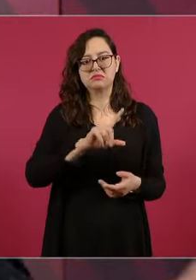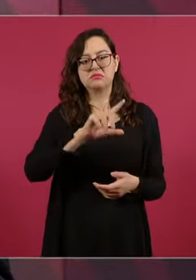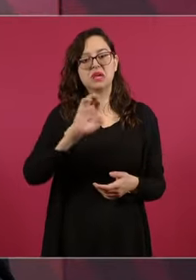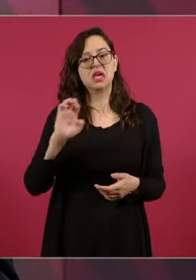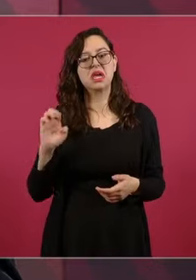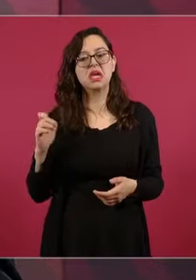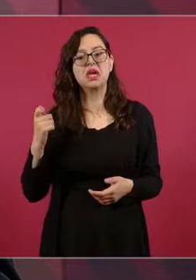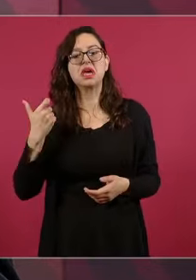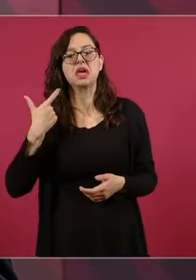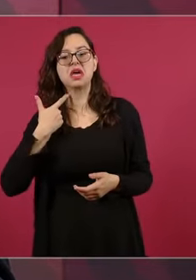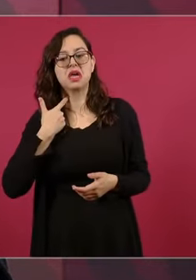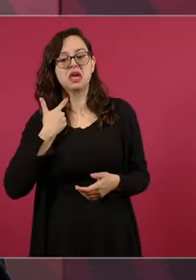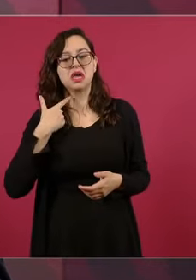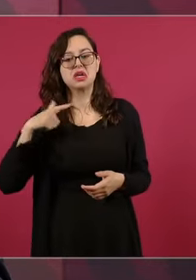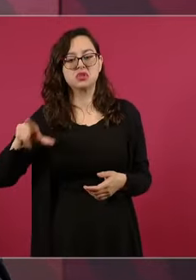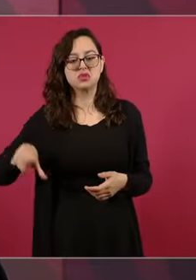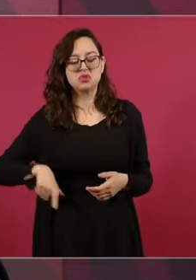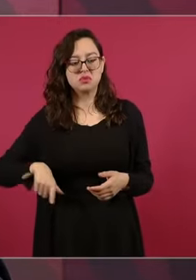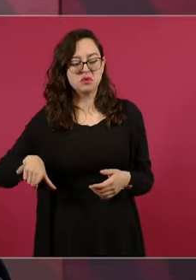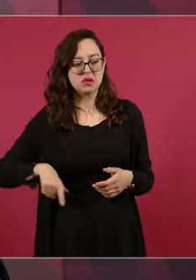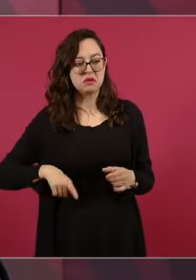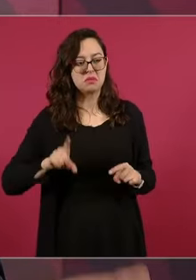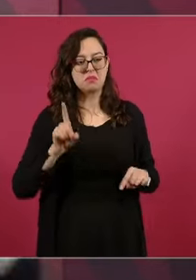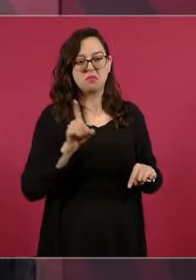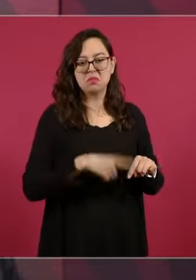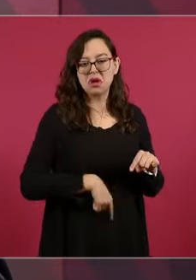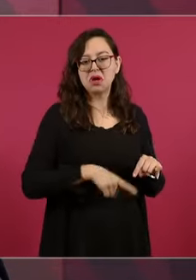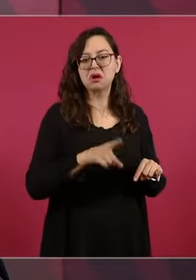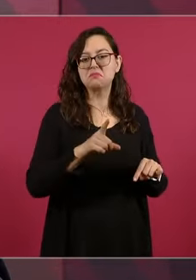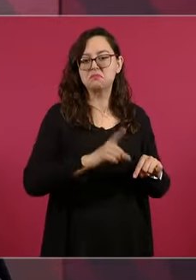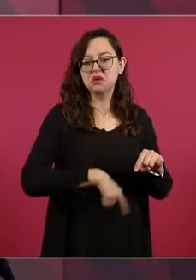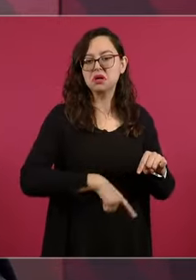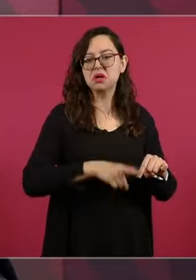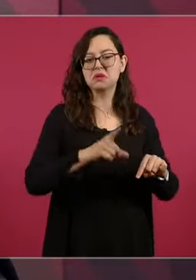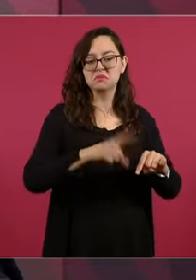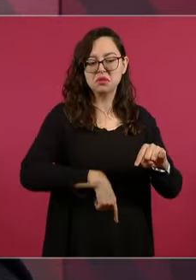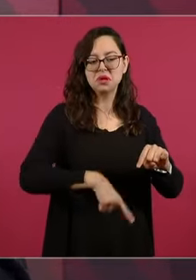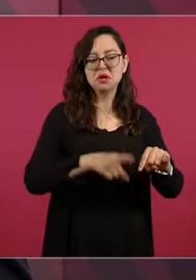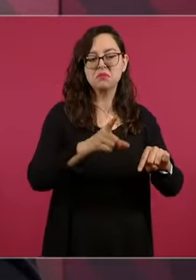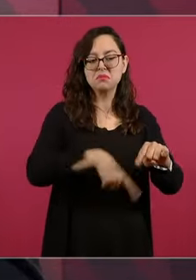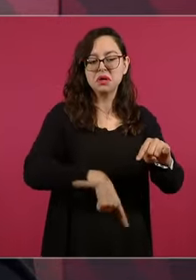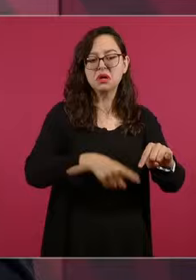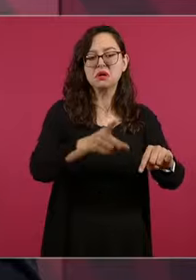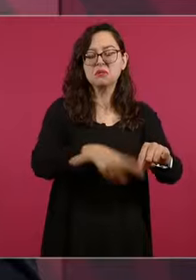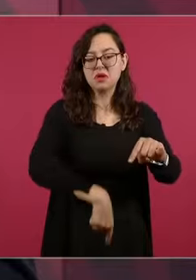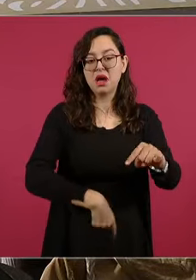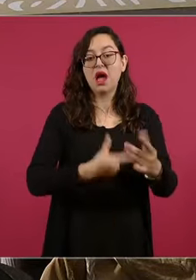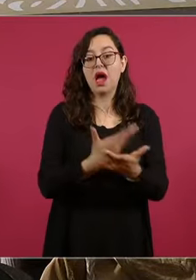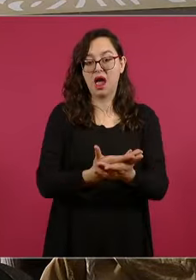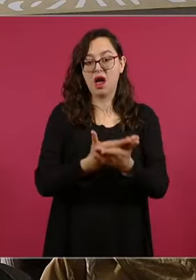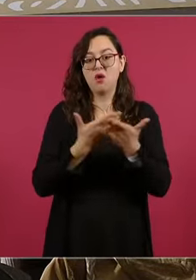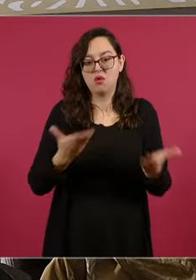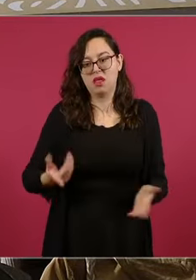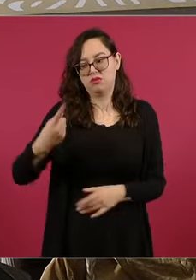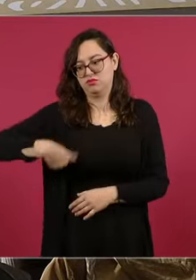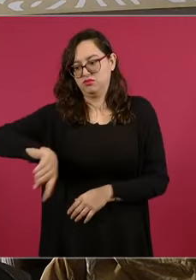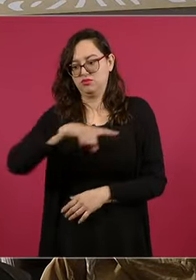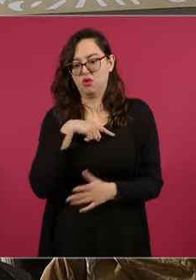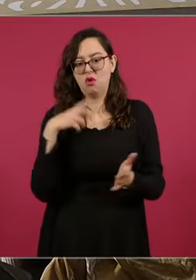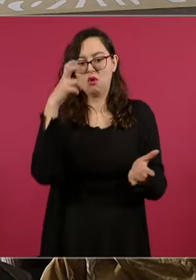que no tiene que ver con la justicia social, que no tiene que ver con la auténtica democracia,